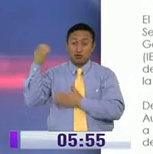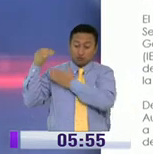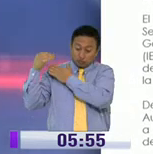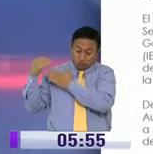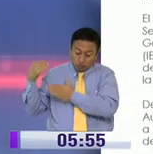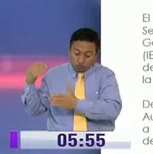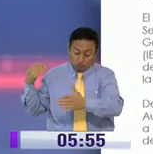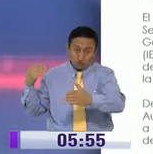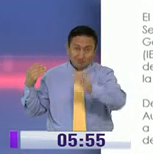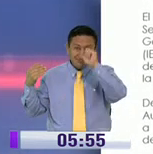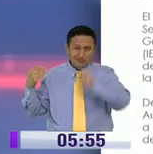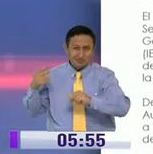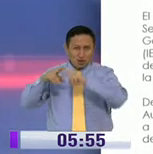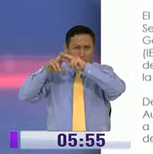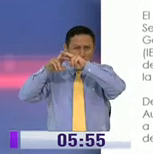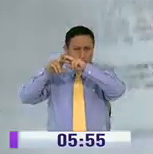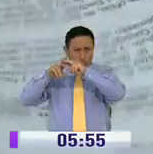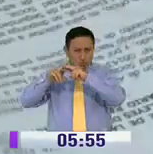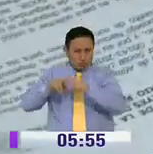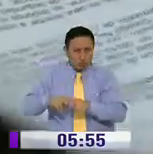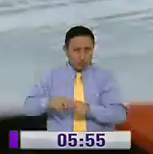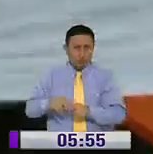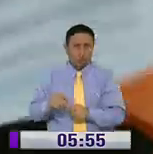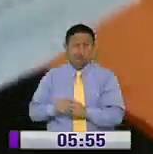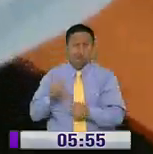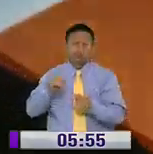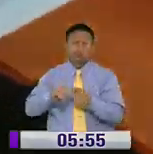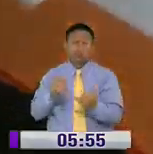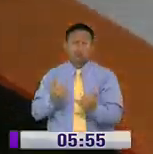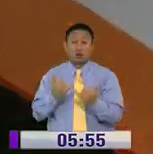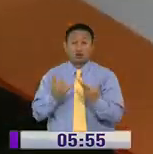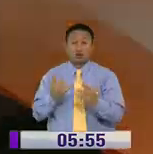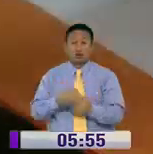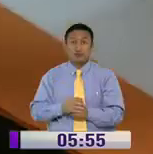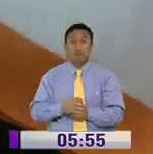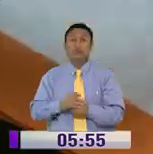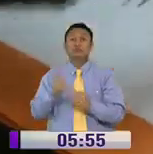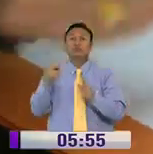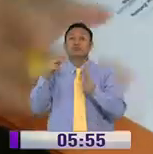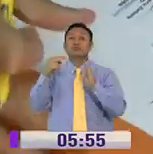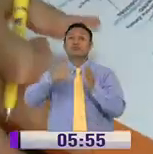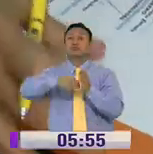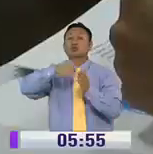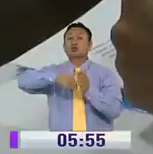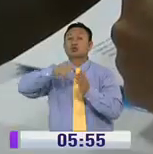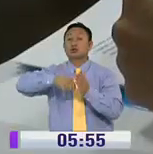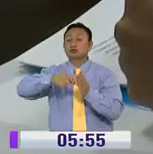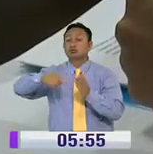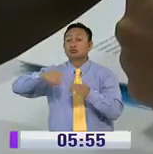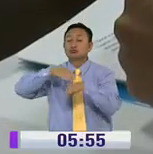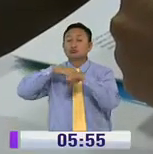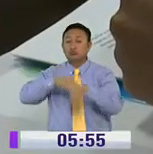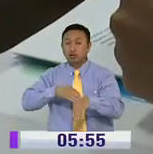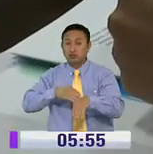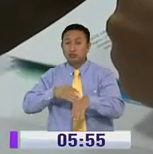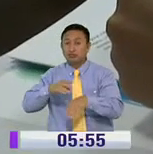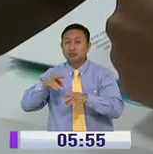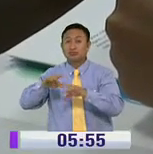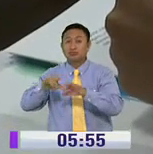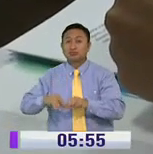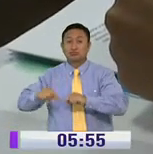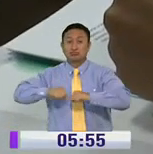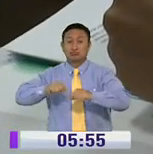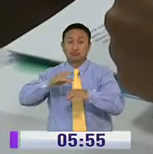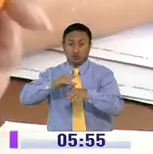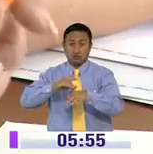sanitaria serán examinadas. Hasta el momento, se ha requerido la lista de los contratos y sus respaldos a la Secretaría de